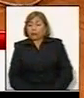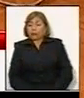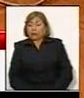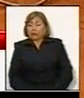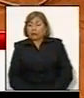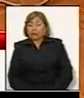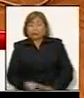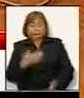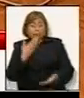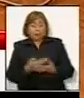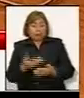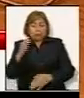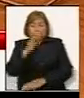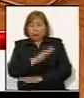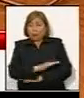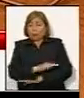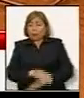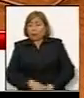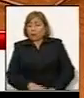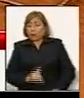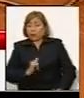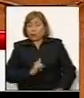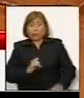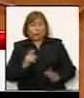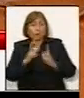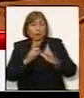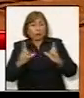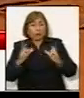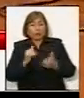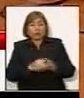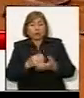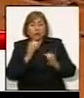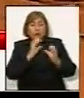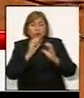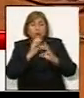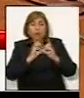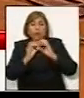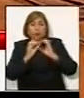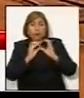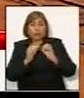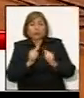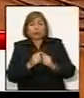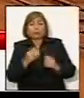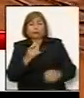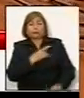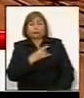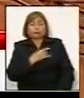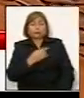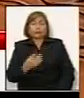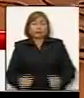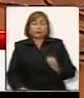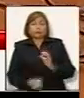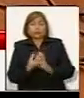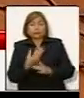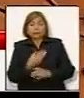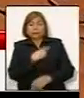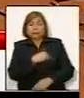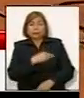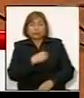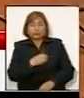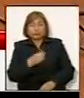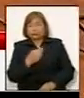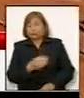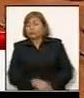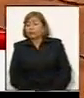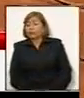buenas tardes soy licenciada en ciencias de la comunicación de la universidad católica santa maría de arequipa tengo